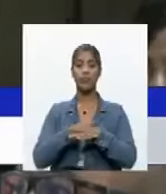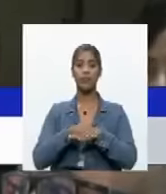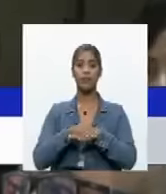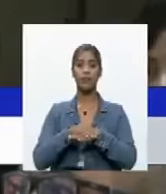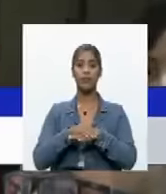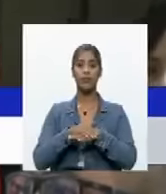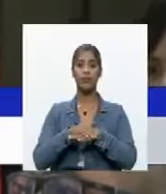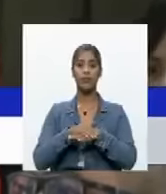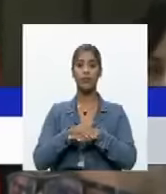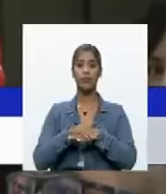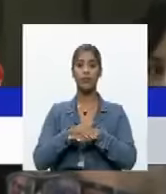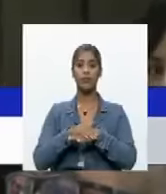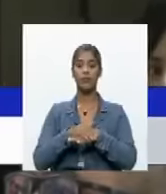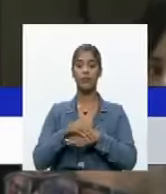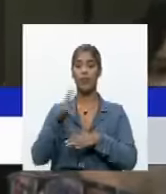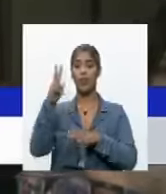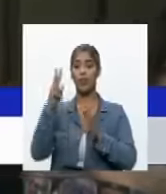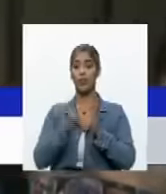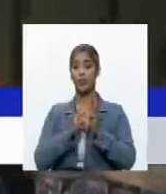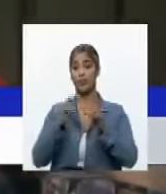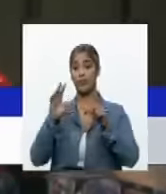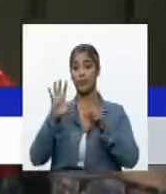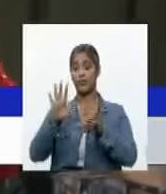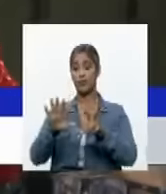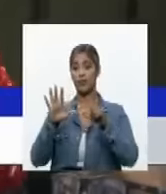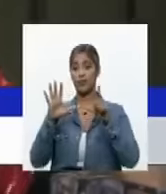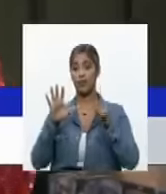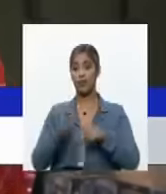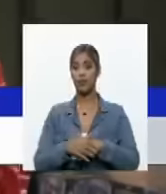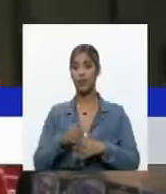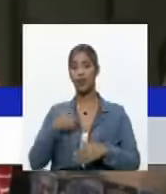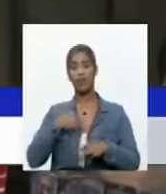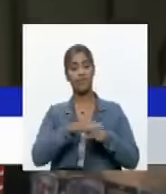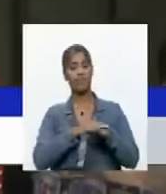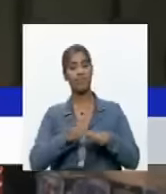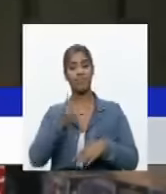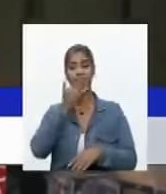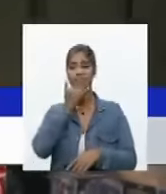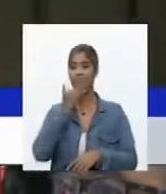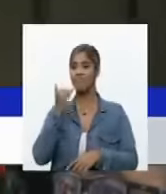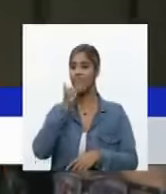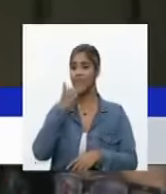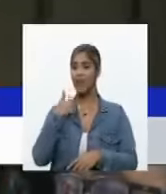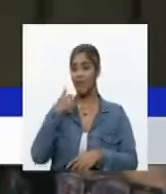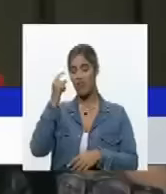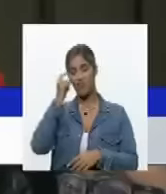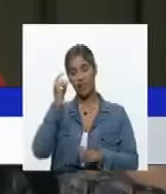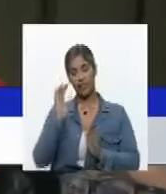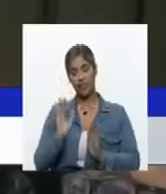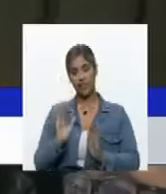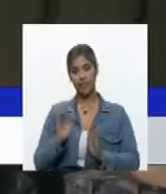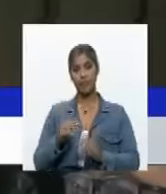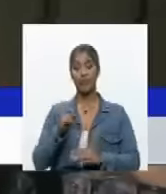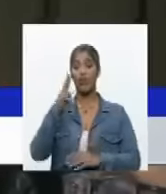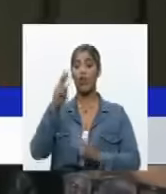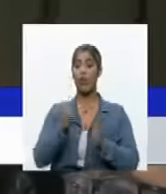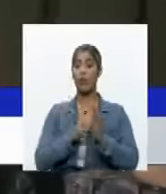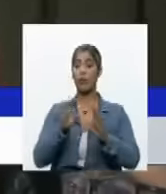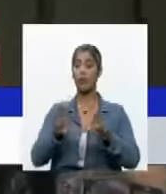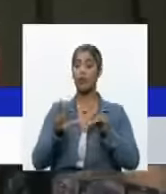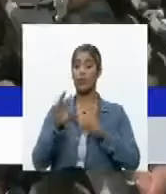en el 2017, perdónenme las imprecisiones, en el 2017 crea este